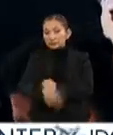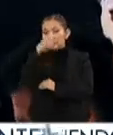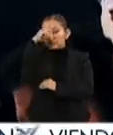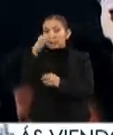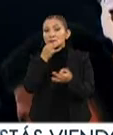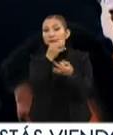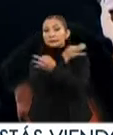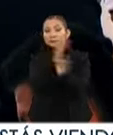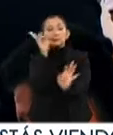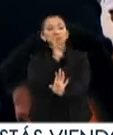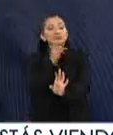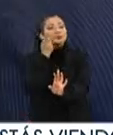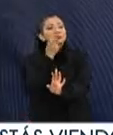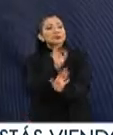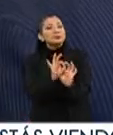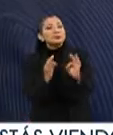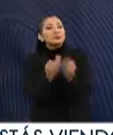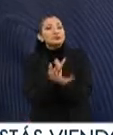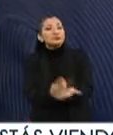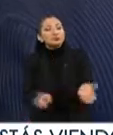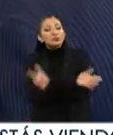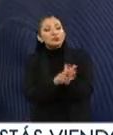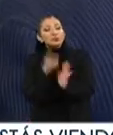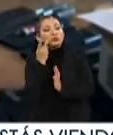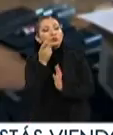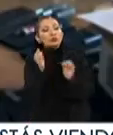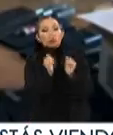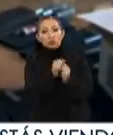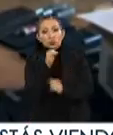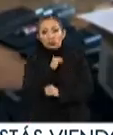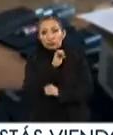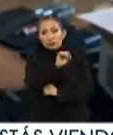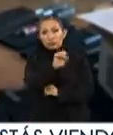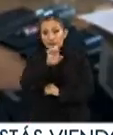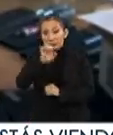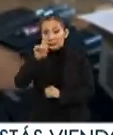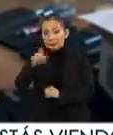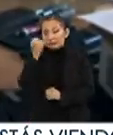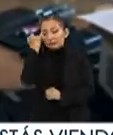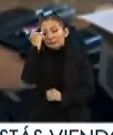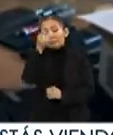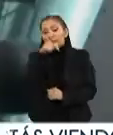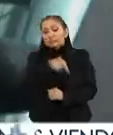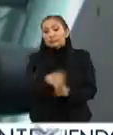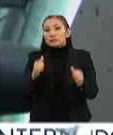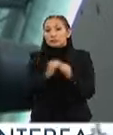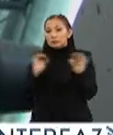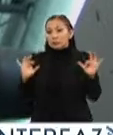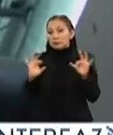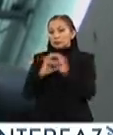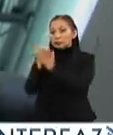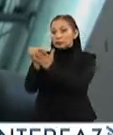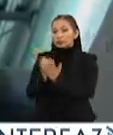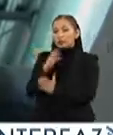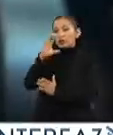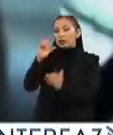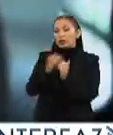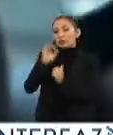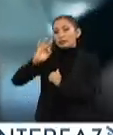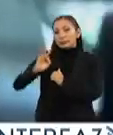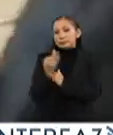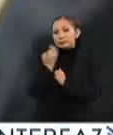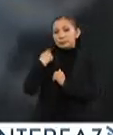se lanzó el piloto del modelo de formación dual a través de la Secretaría de Educación Pública en colaboración con la